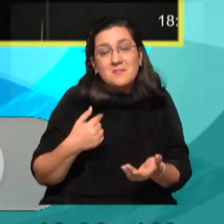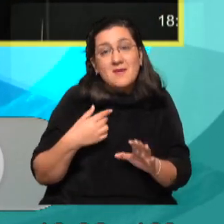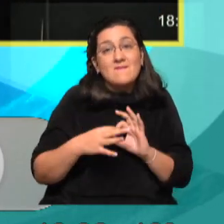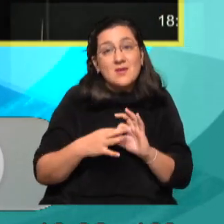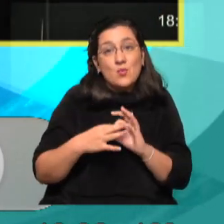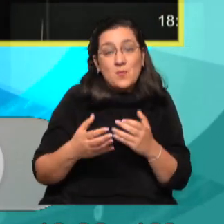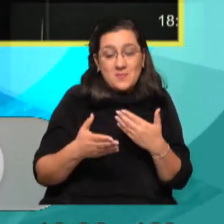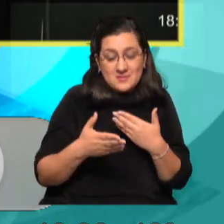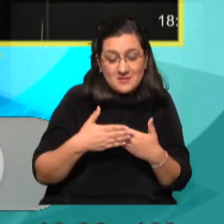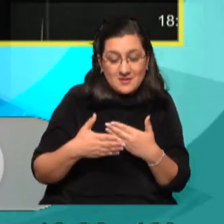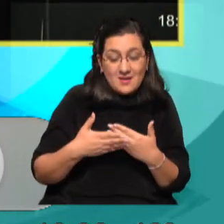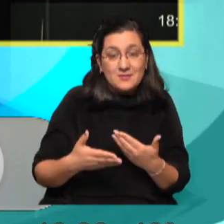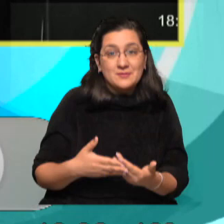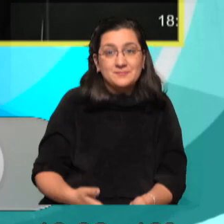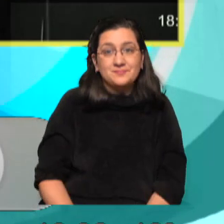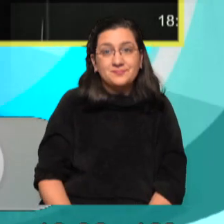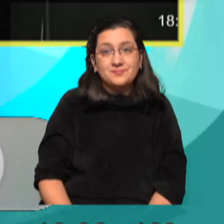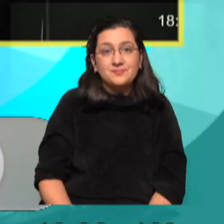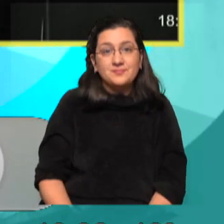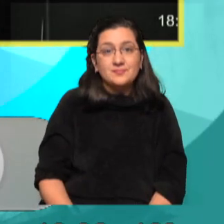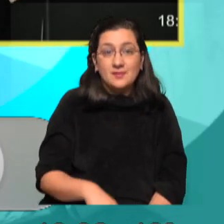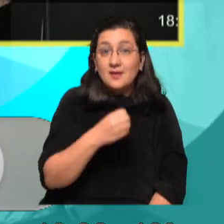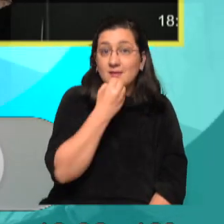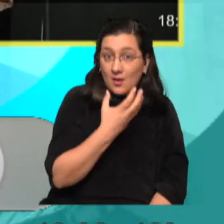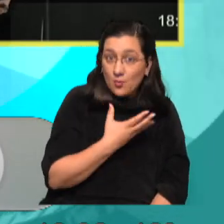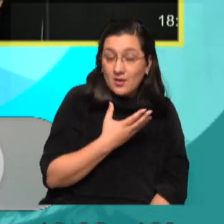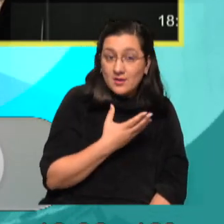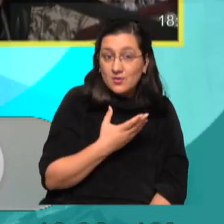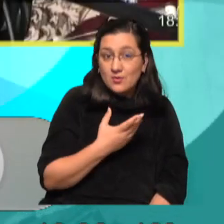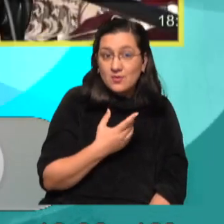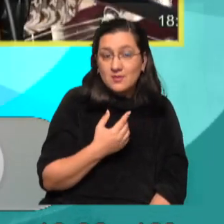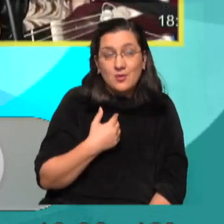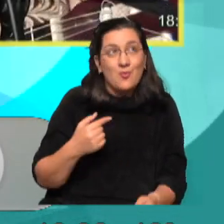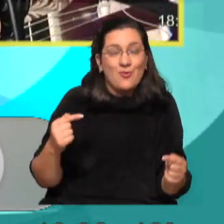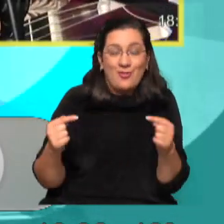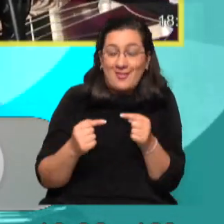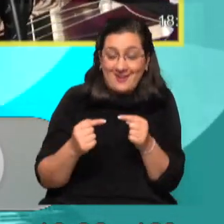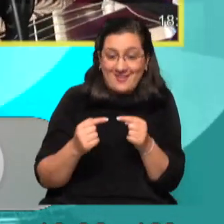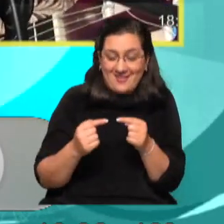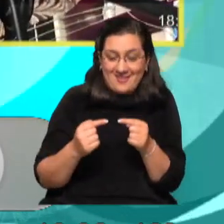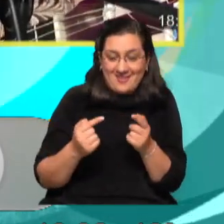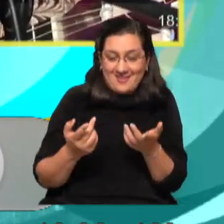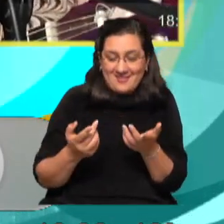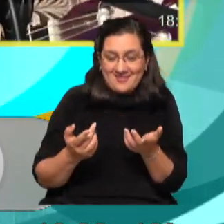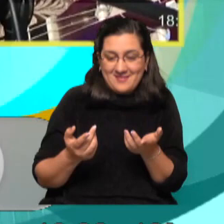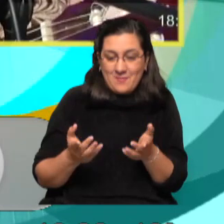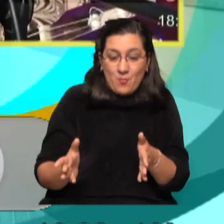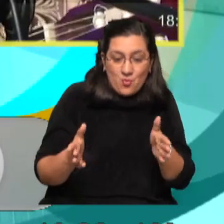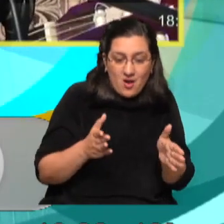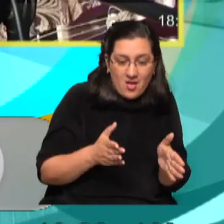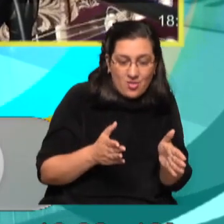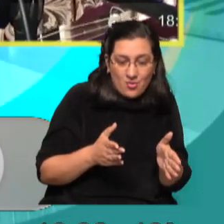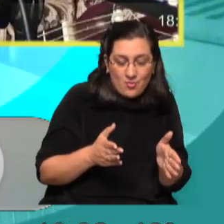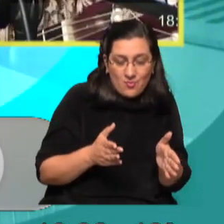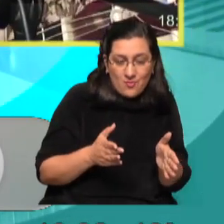más cercanos. Como que está bueno, o sea, como que es una contrariedad que me genera, tipo, el hecho